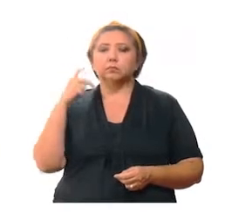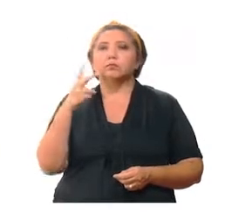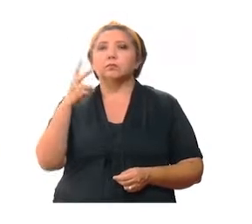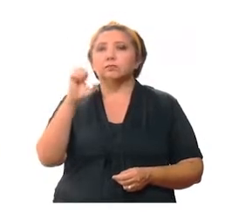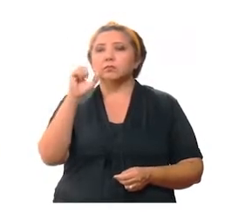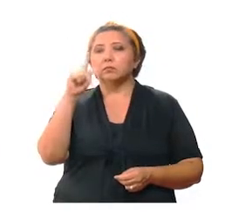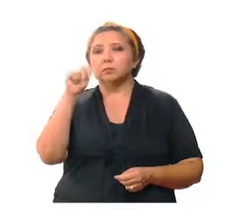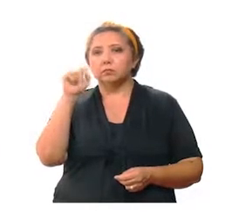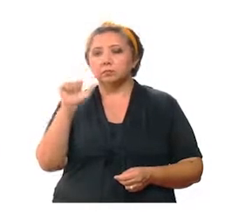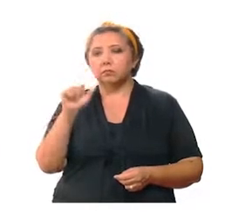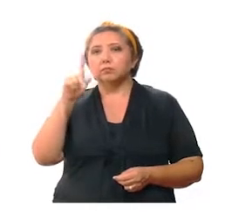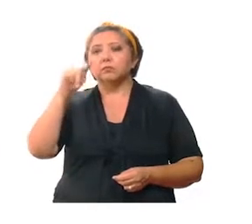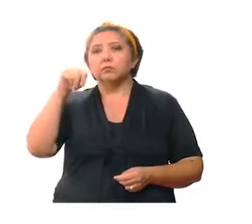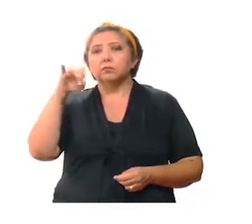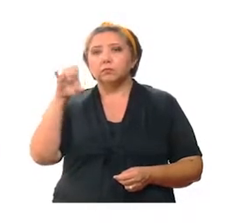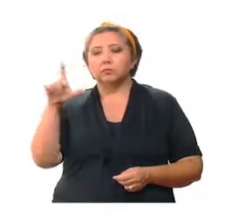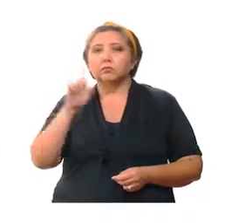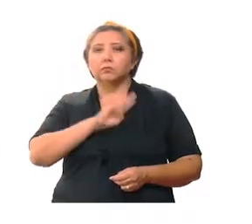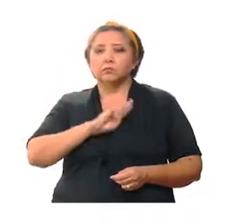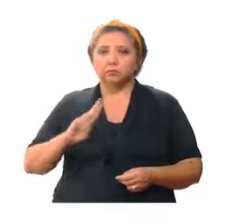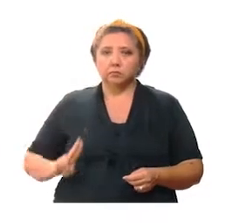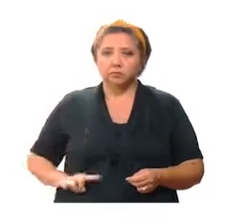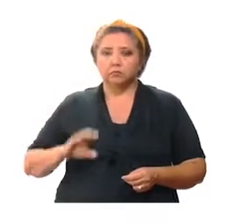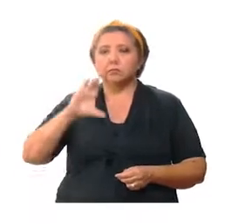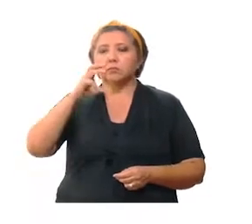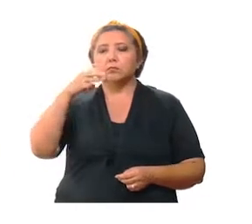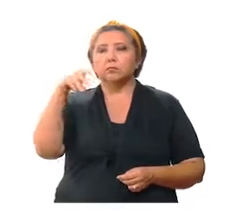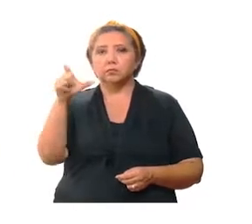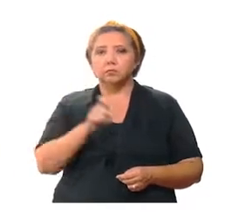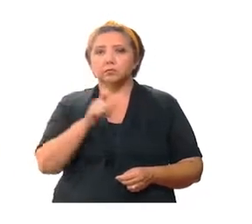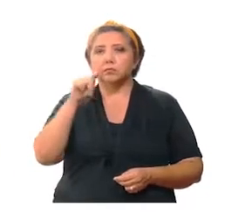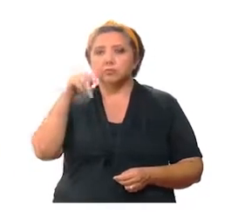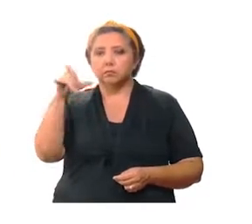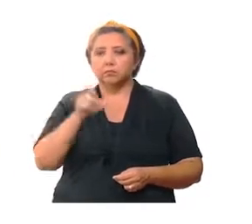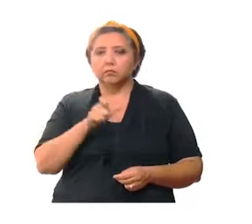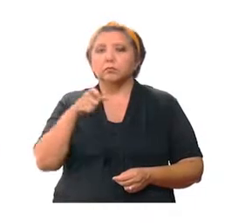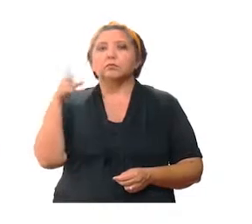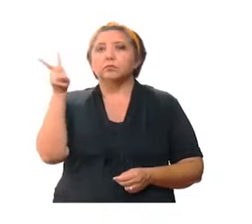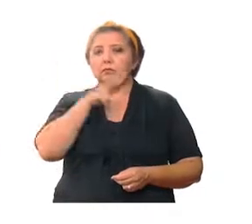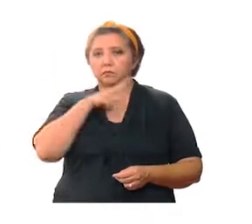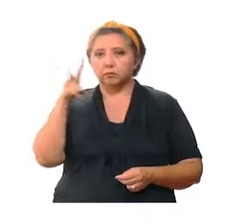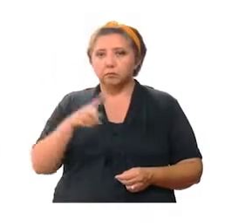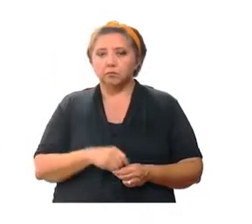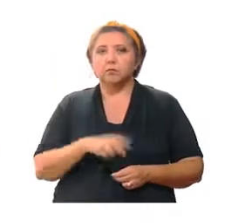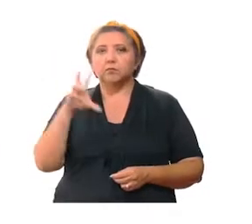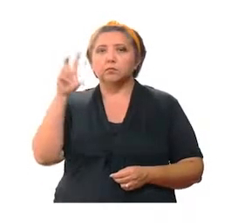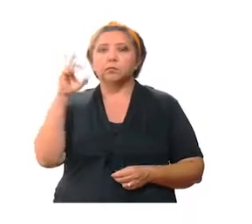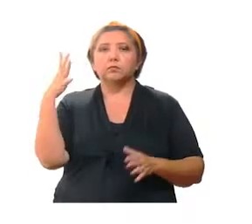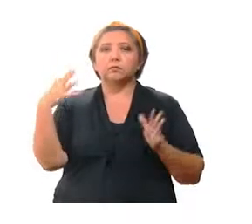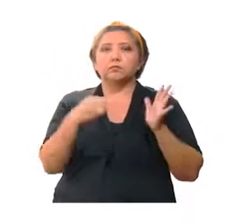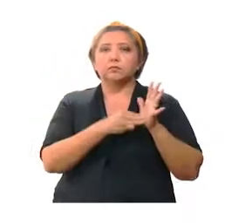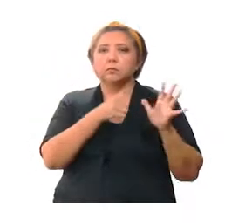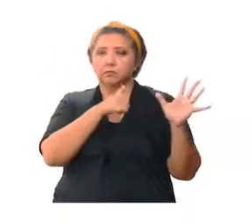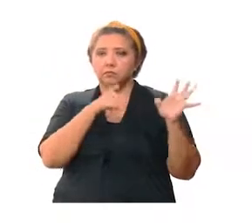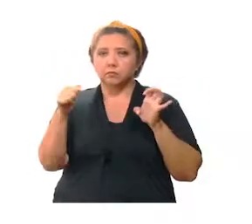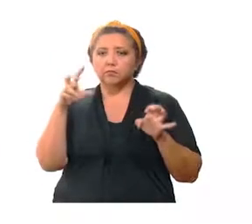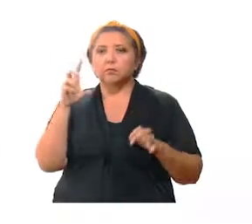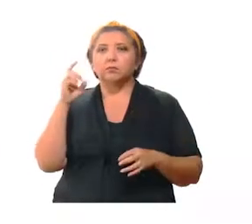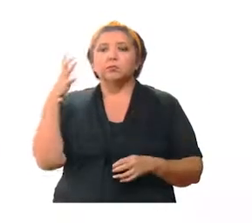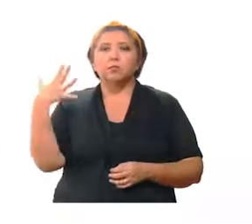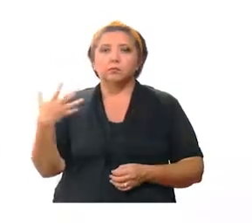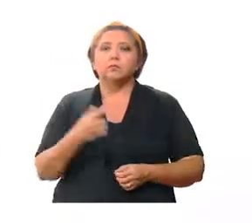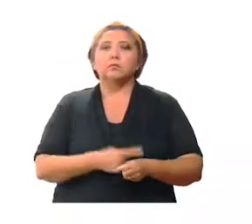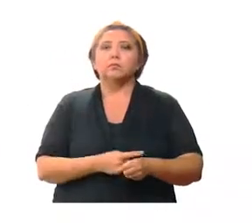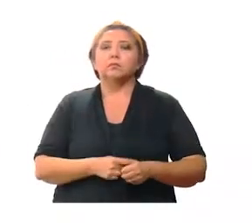en Espita, Motul, Tixcocop y Umam, 1 en Chemash, Panabá, Tecash y Valladolid. De los 35,635